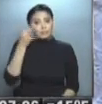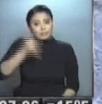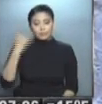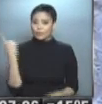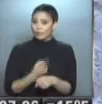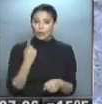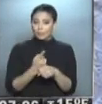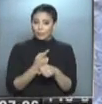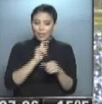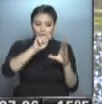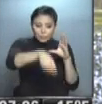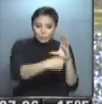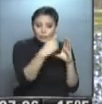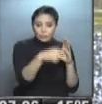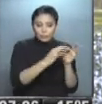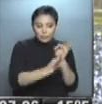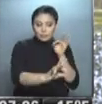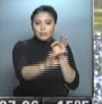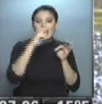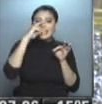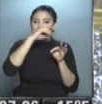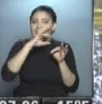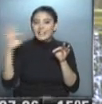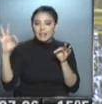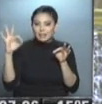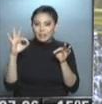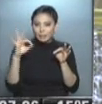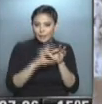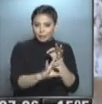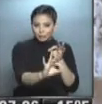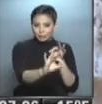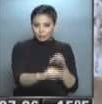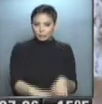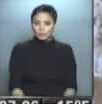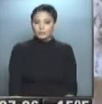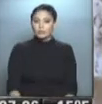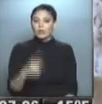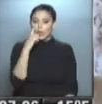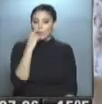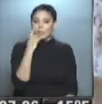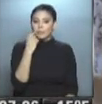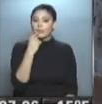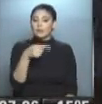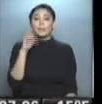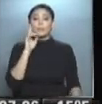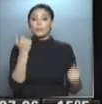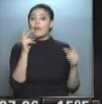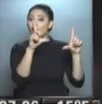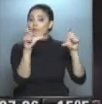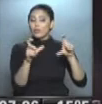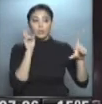acceso para cavar un túnel de 70 metros en total. Pueden apreciar el grosor de lo que es el